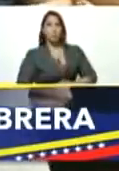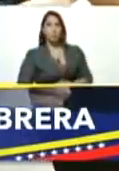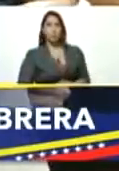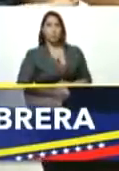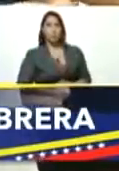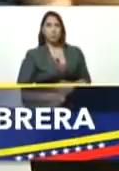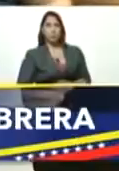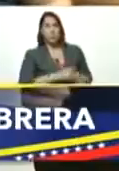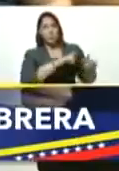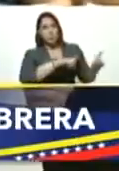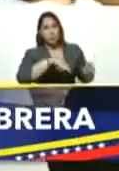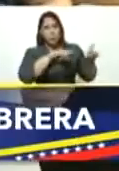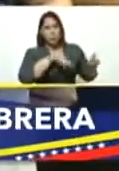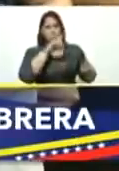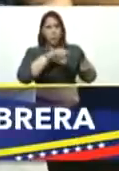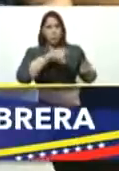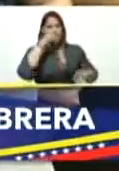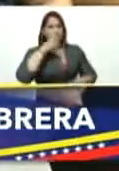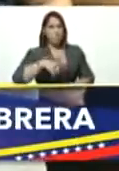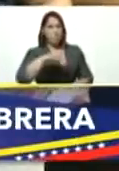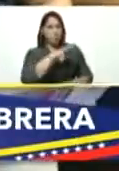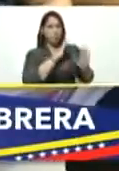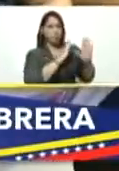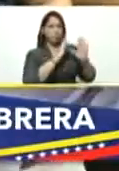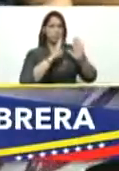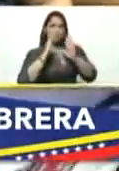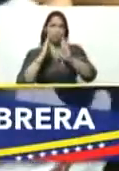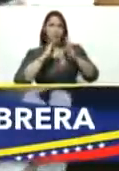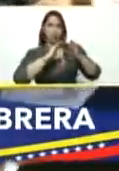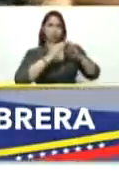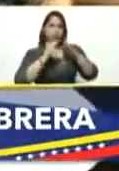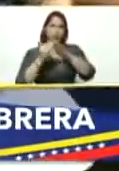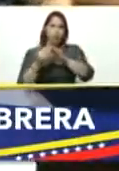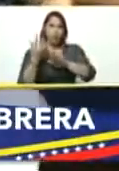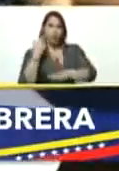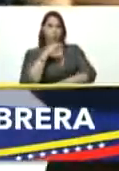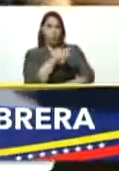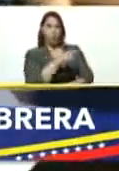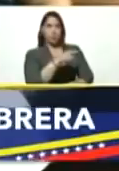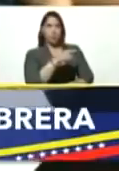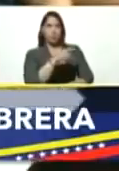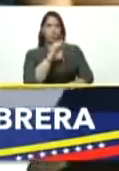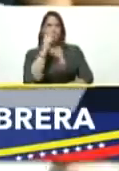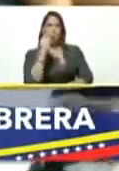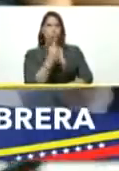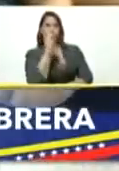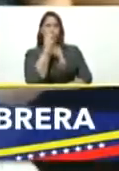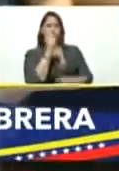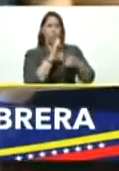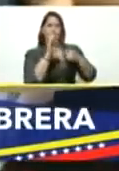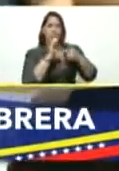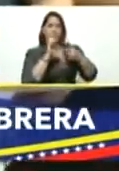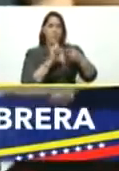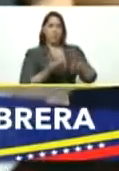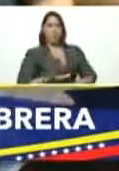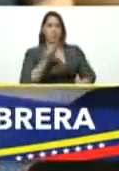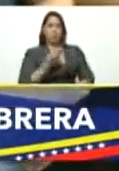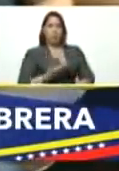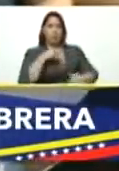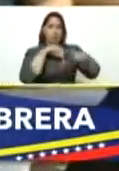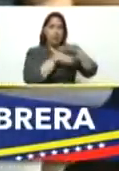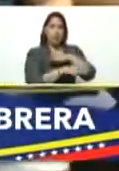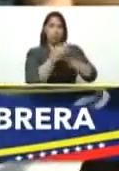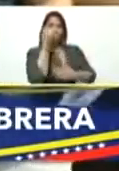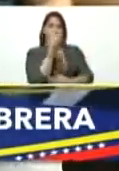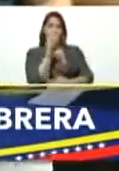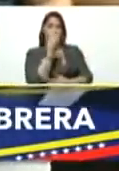campesinos y al pueblo organizado en comunas por eso uno de los elementos fundamentales dentro de este